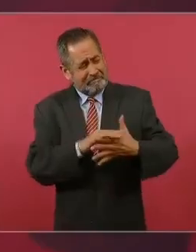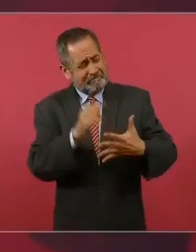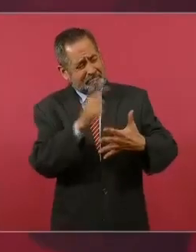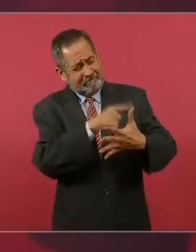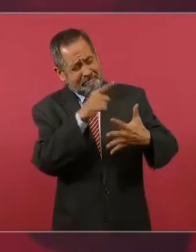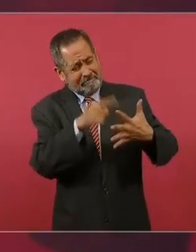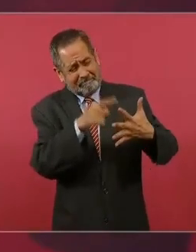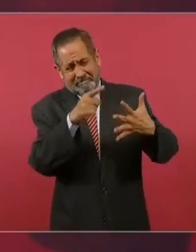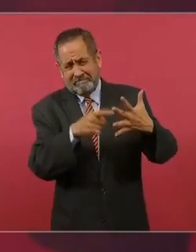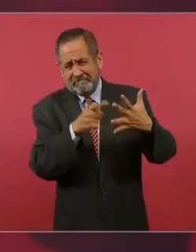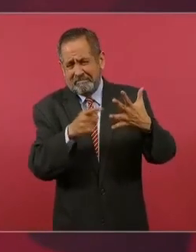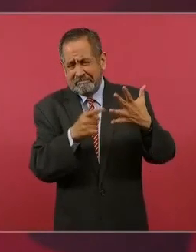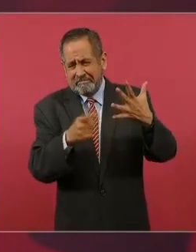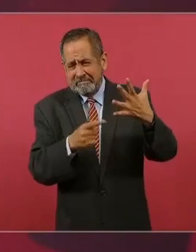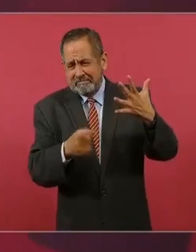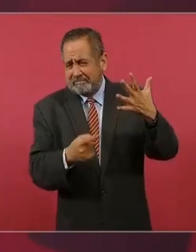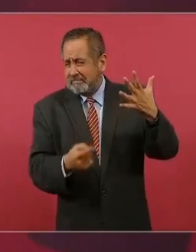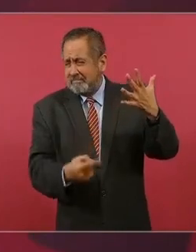enlistando